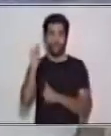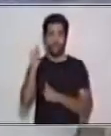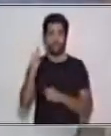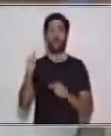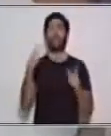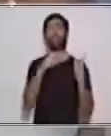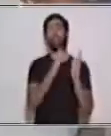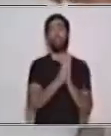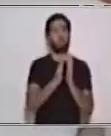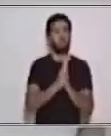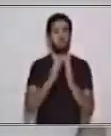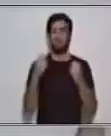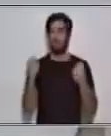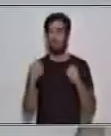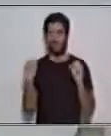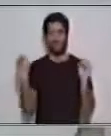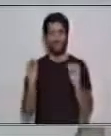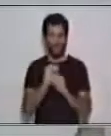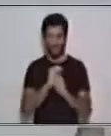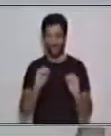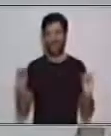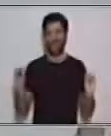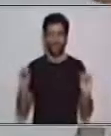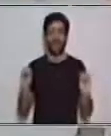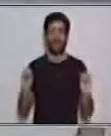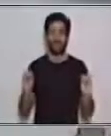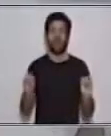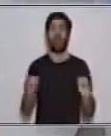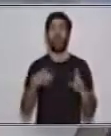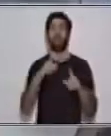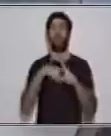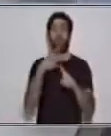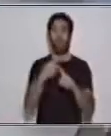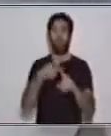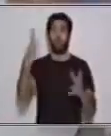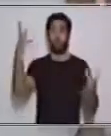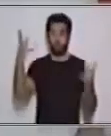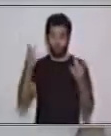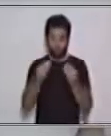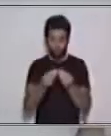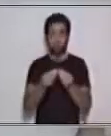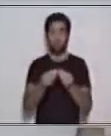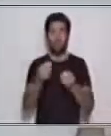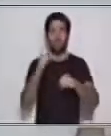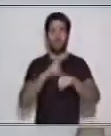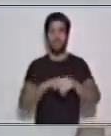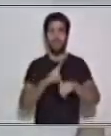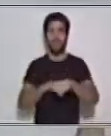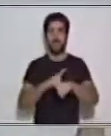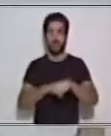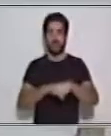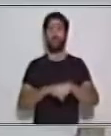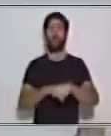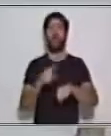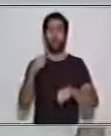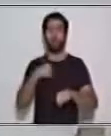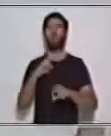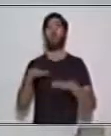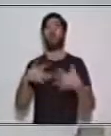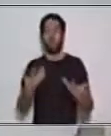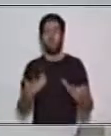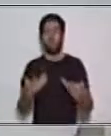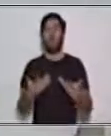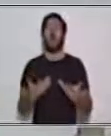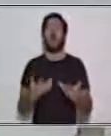y el domingo no hizo ejercicio, al sumar la cantidad de minutos voy a obtener